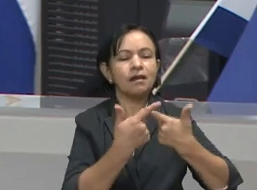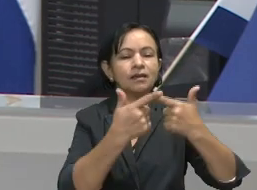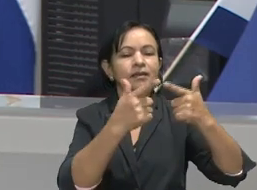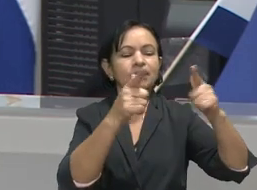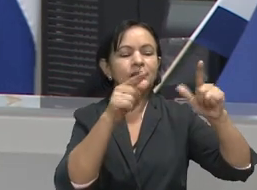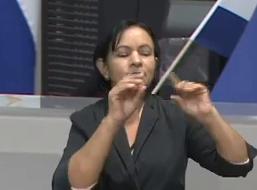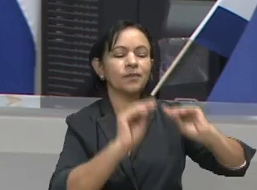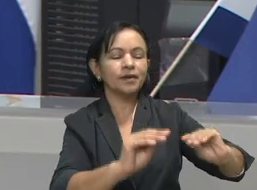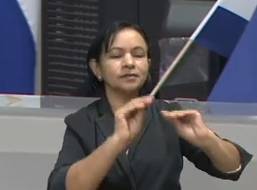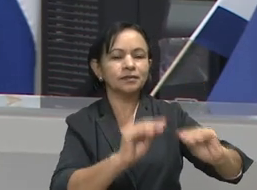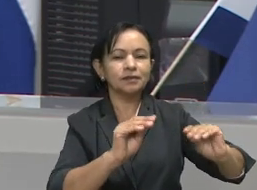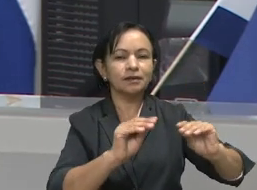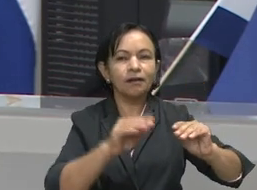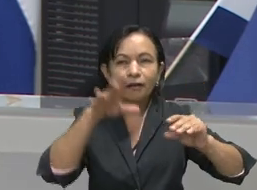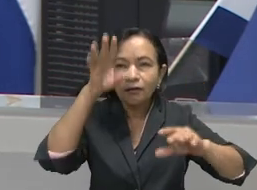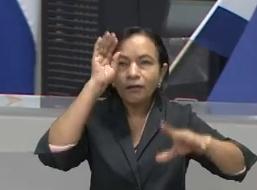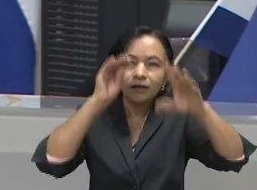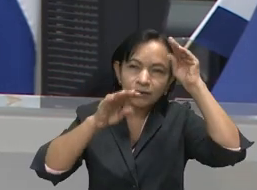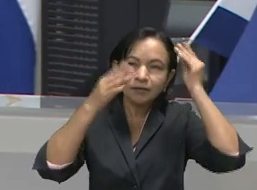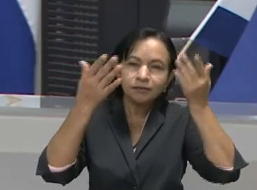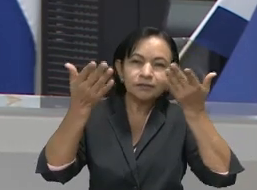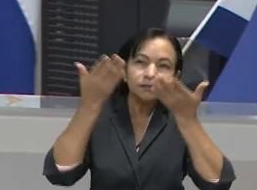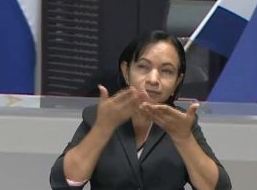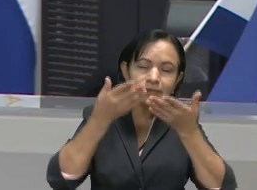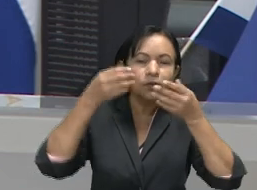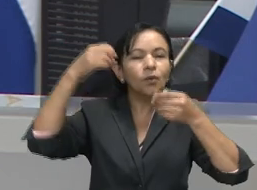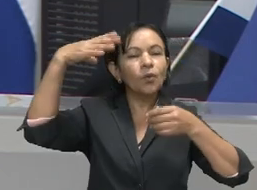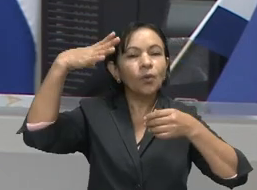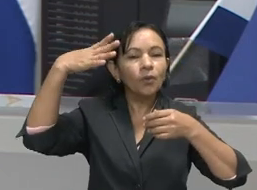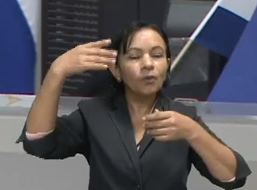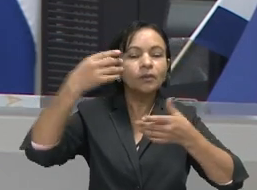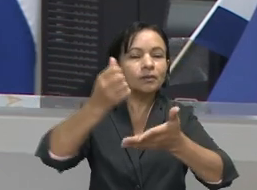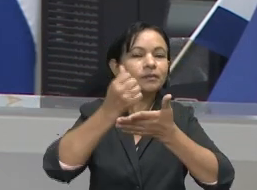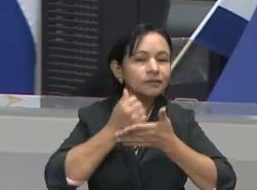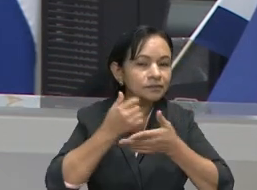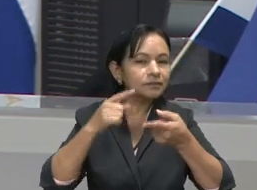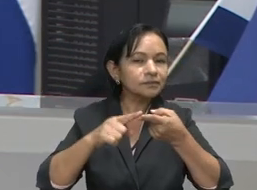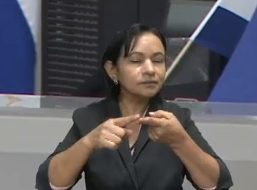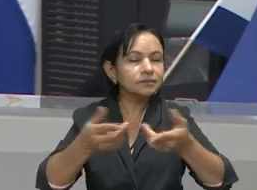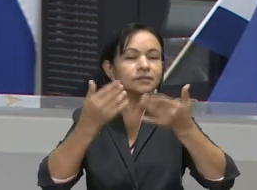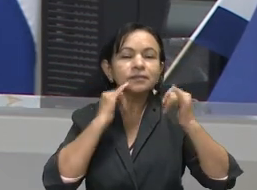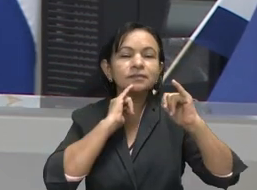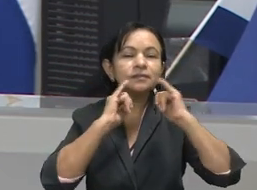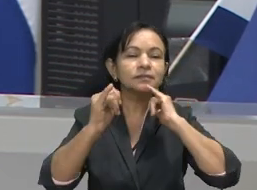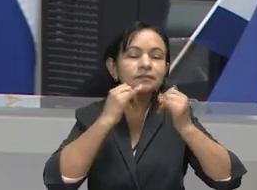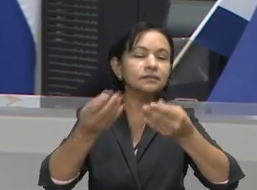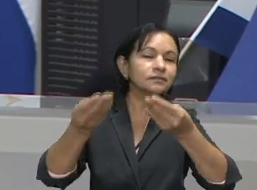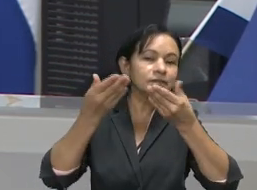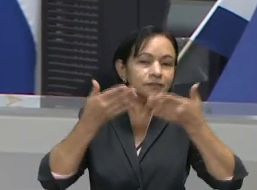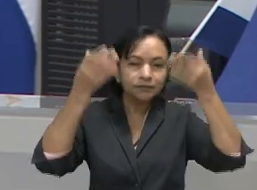a enseñarnos, a darnos la luz, a darnos un idioma, a darnos